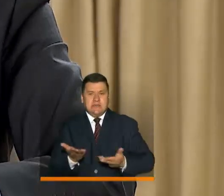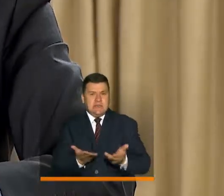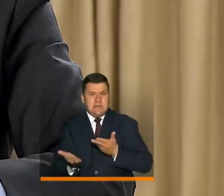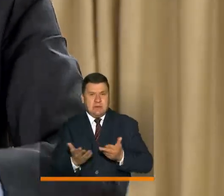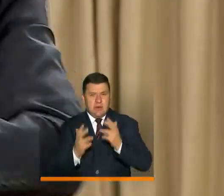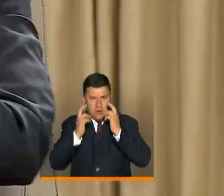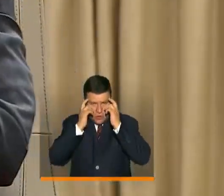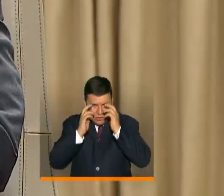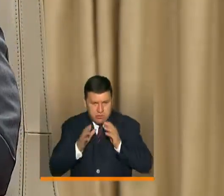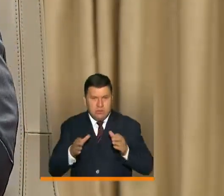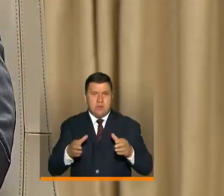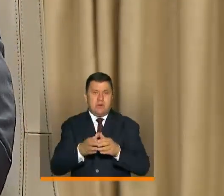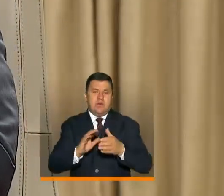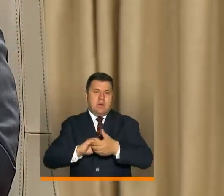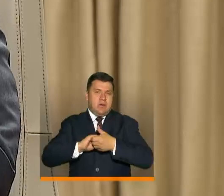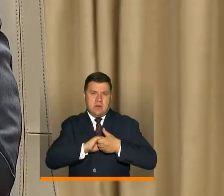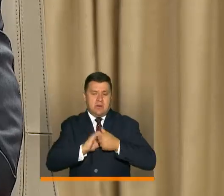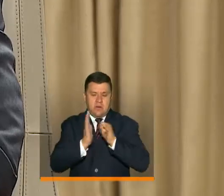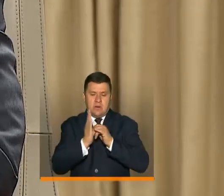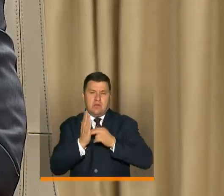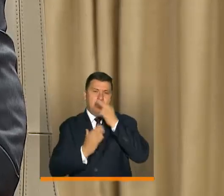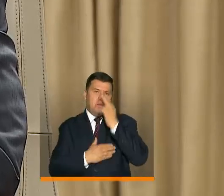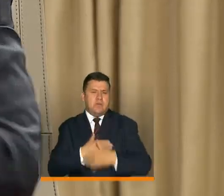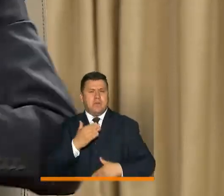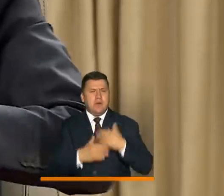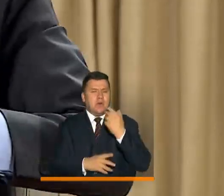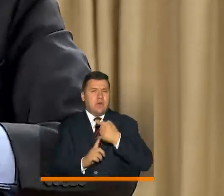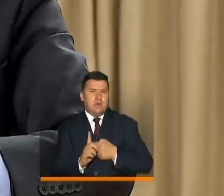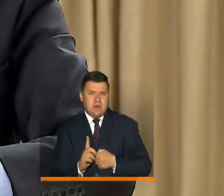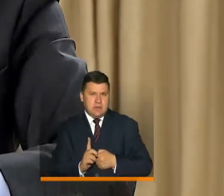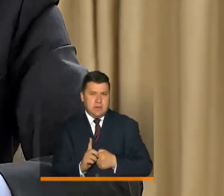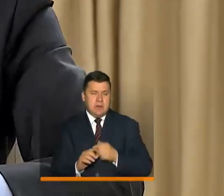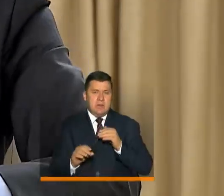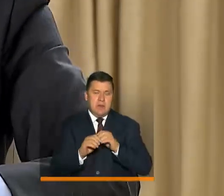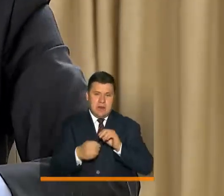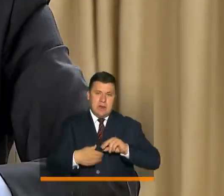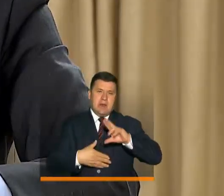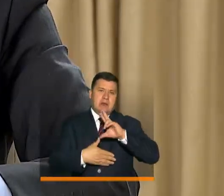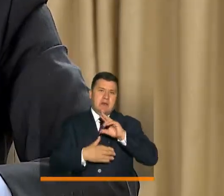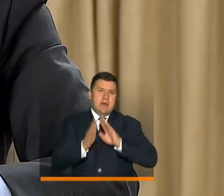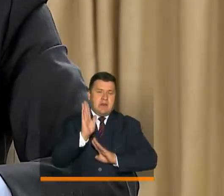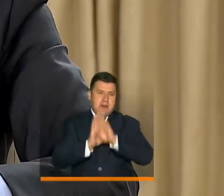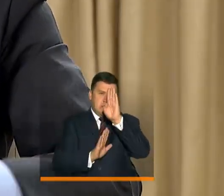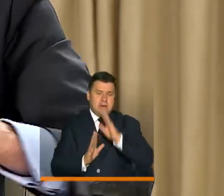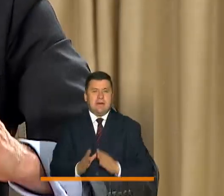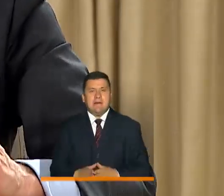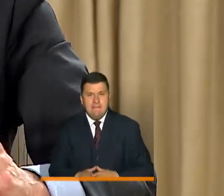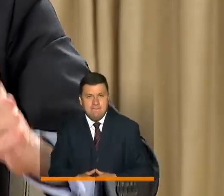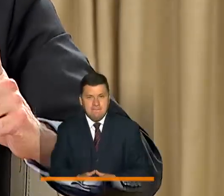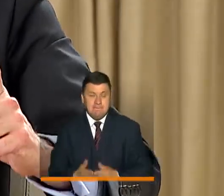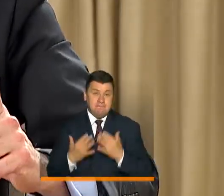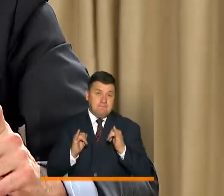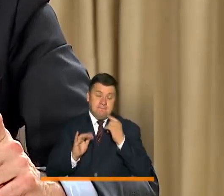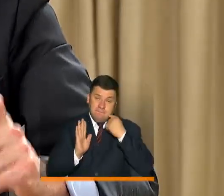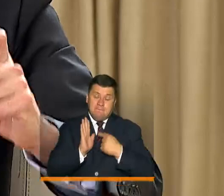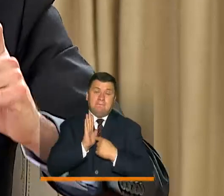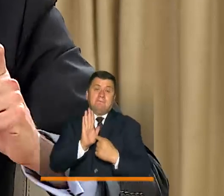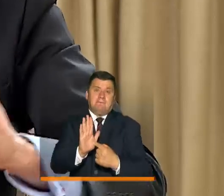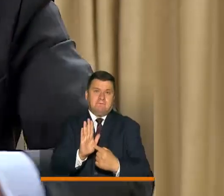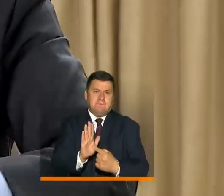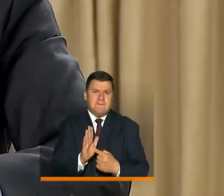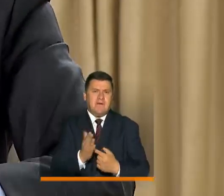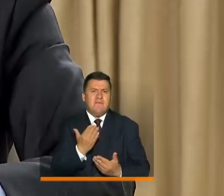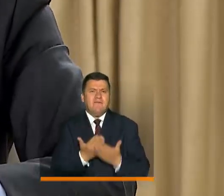en conocimiento de la mano de un gran proyecto que arrancó hace un mes con el Banco Interamericano de Desarrollo, y finalmente fortaleciendo